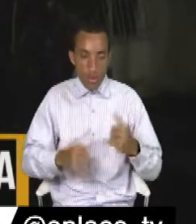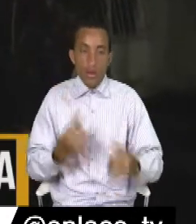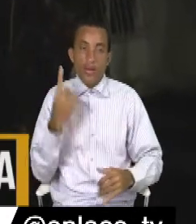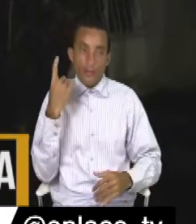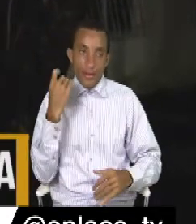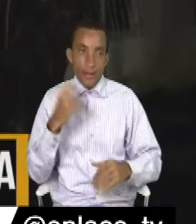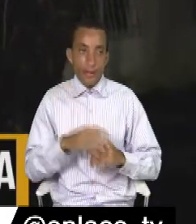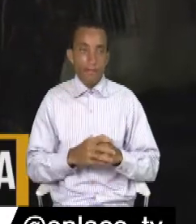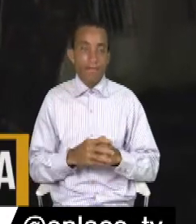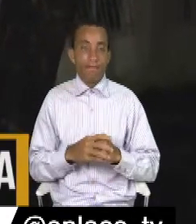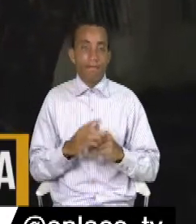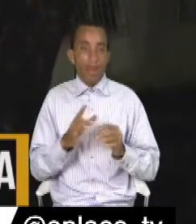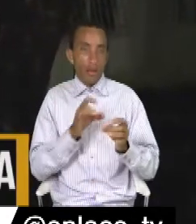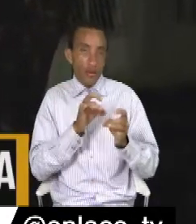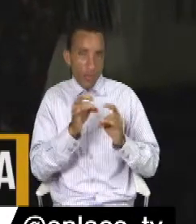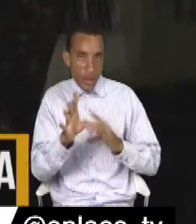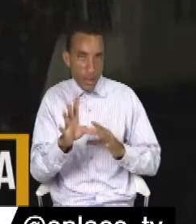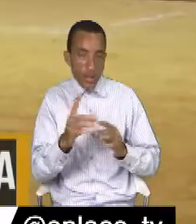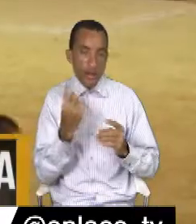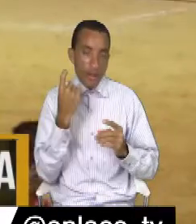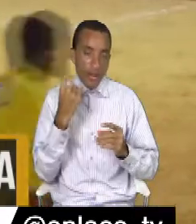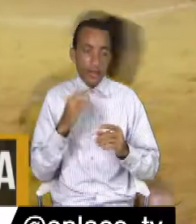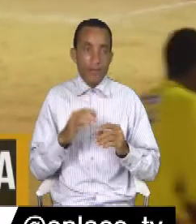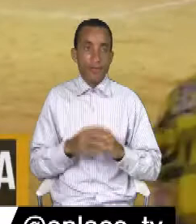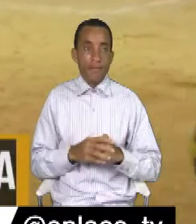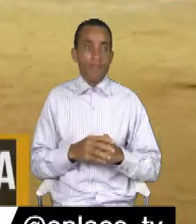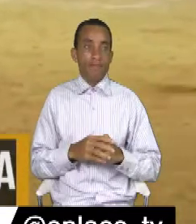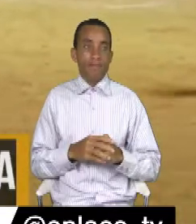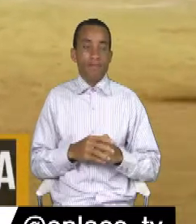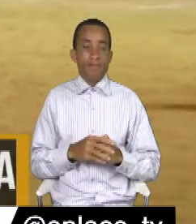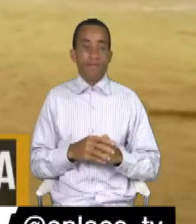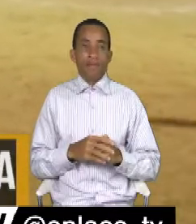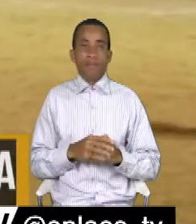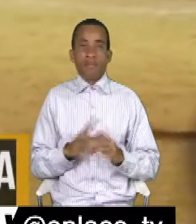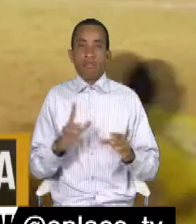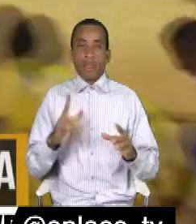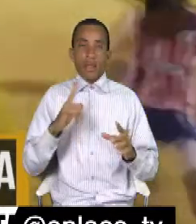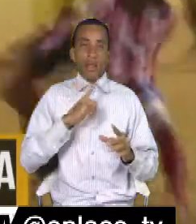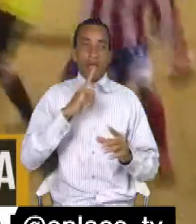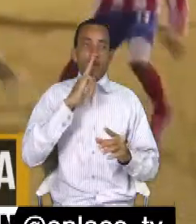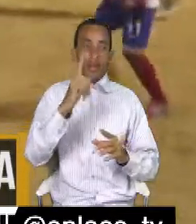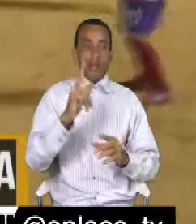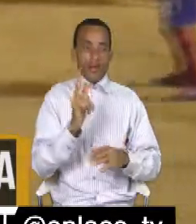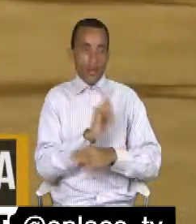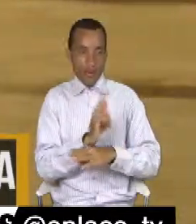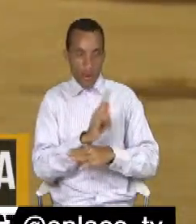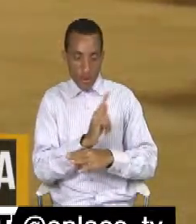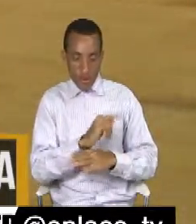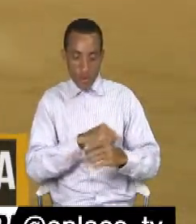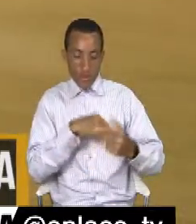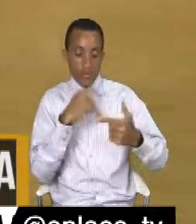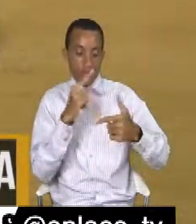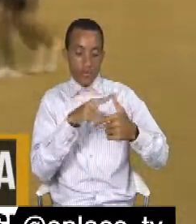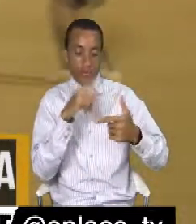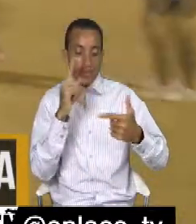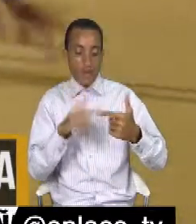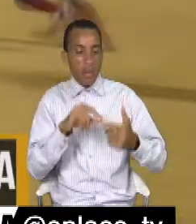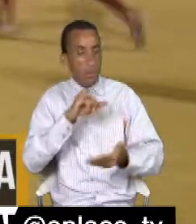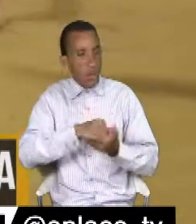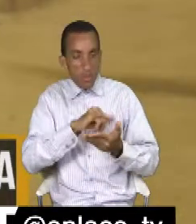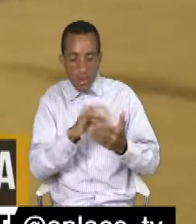hasta la fecha por cumplir. Va del líder La Floresta, seguido con los mismos